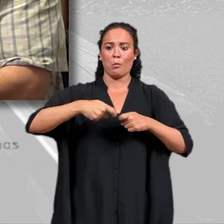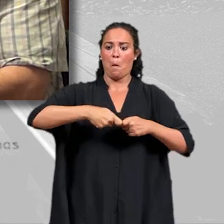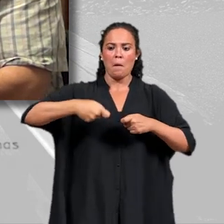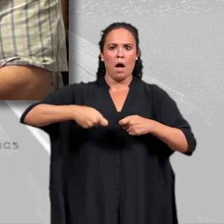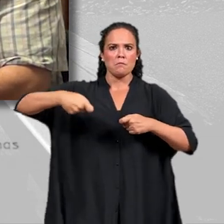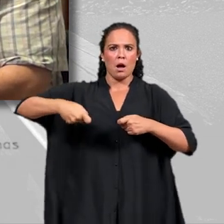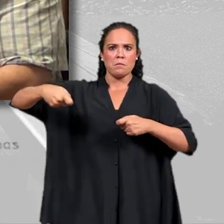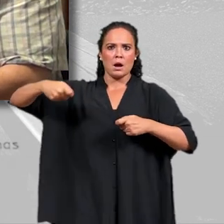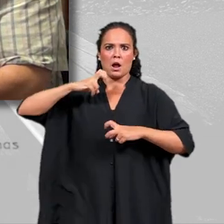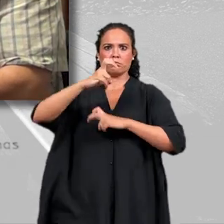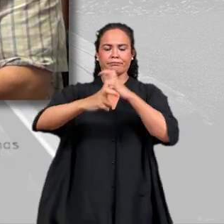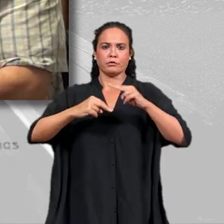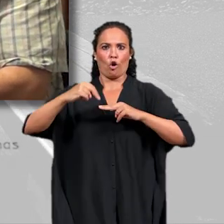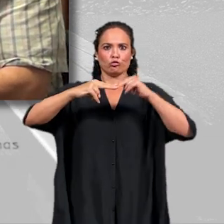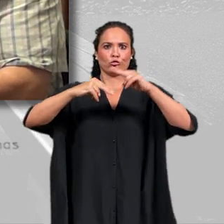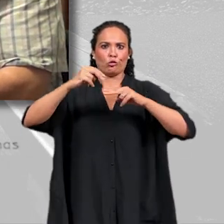construcción, hizo que